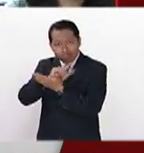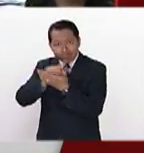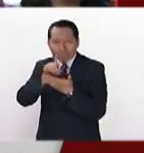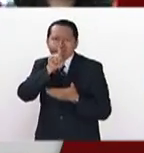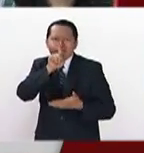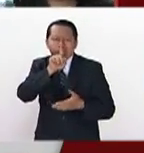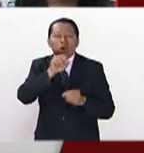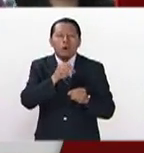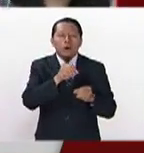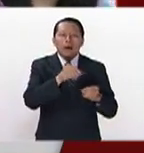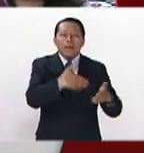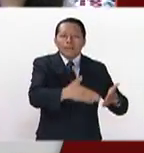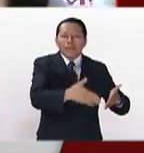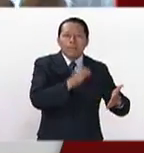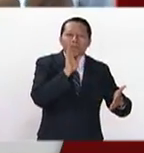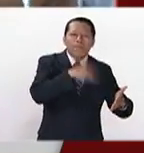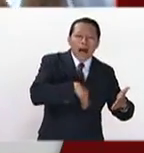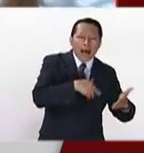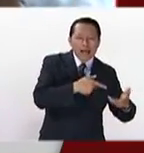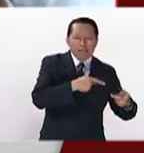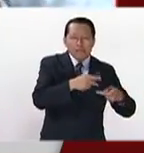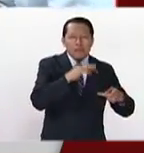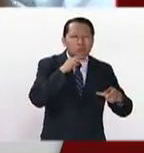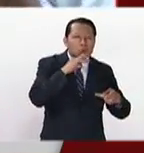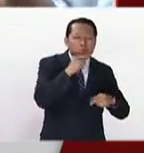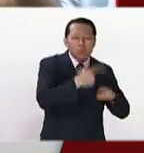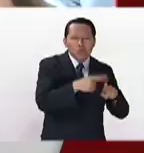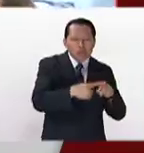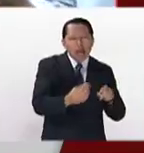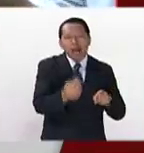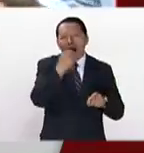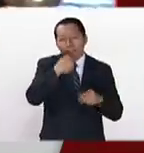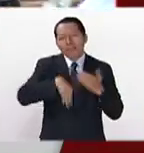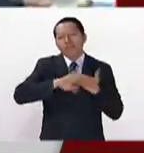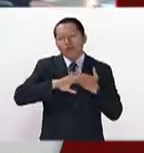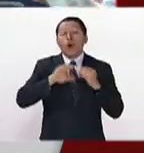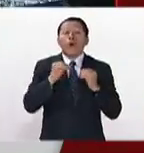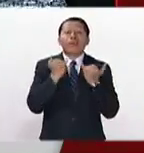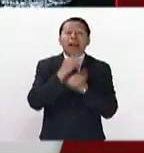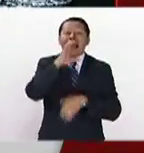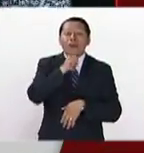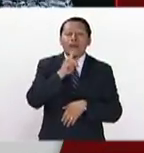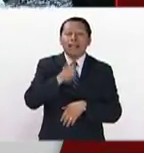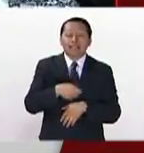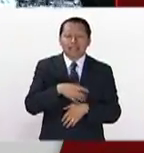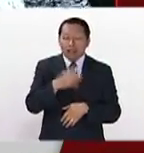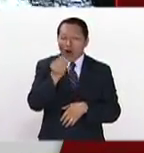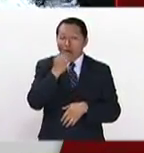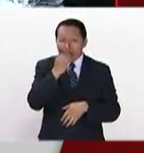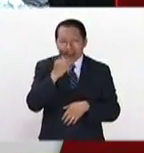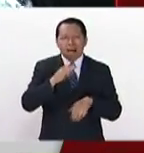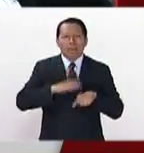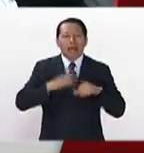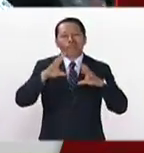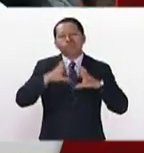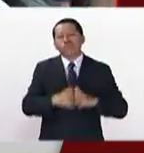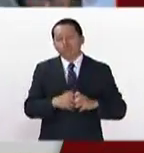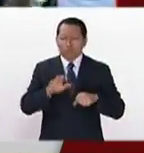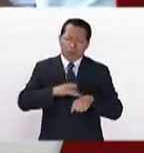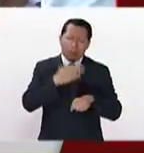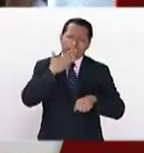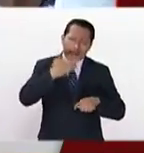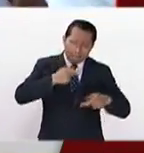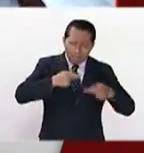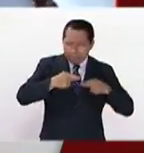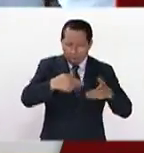alimentos de mala preparación. Y la otra es junto con el calor, es decir, los alimentos se echan a perder más rápido y aunque estén bien